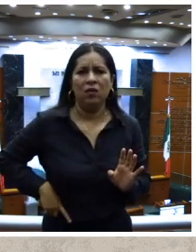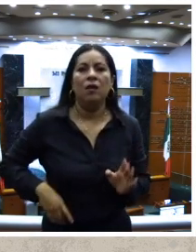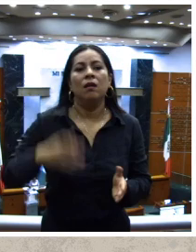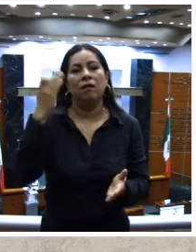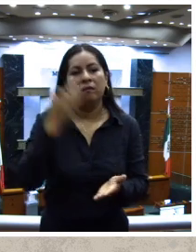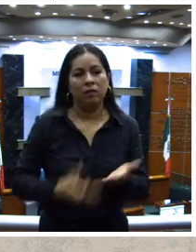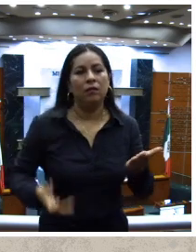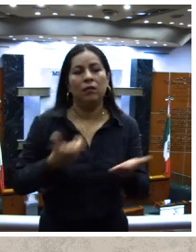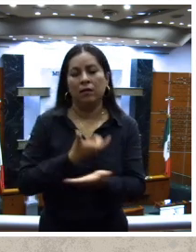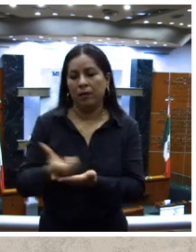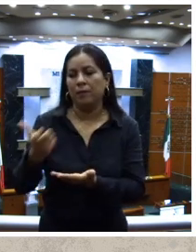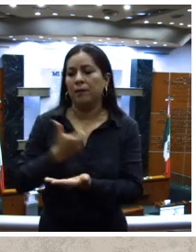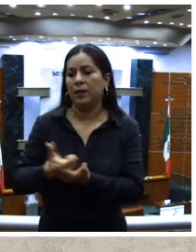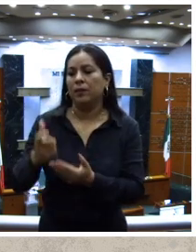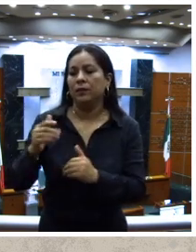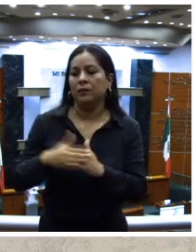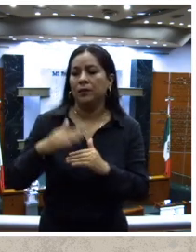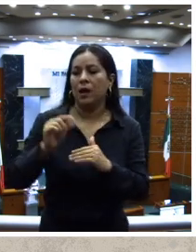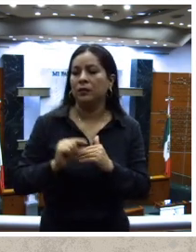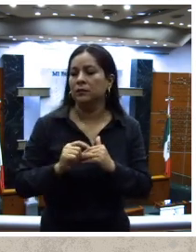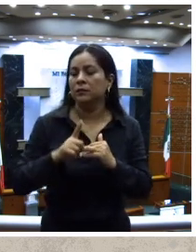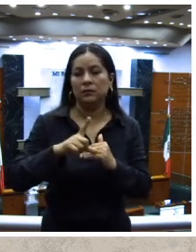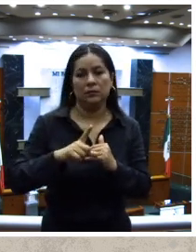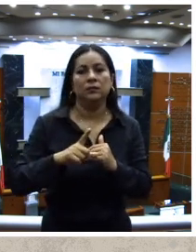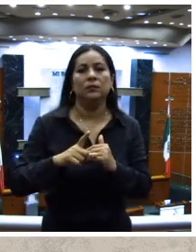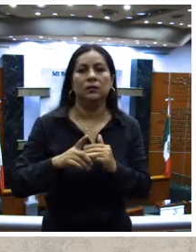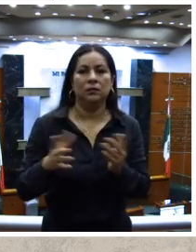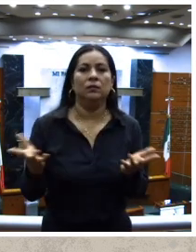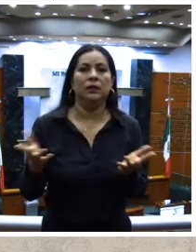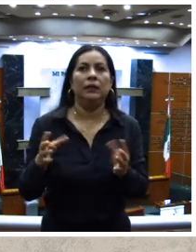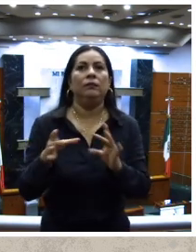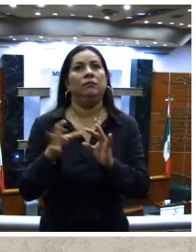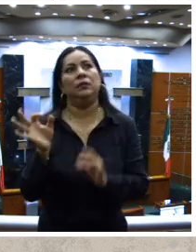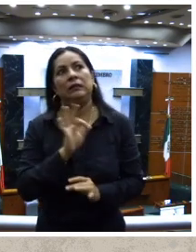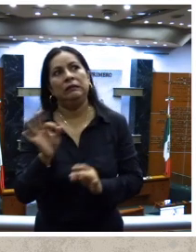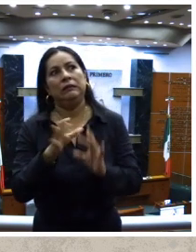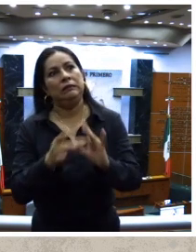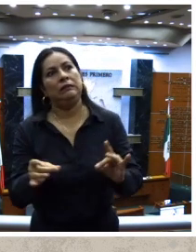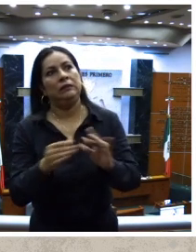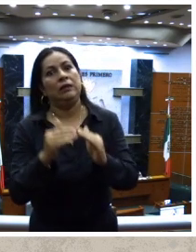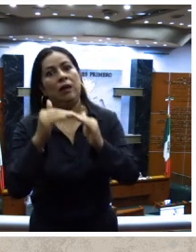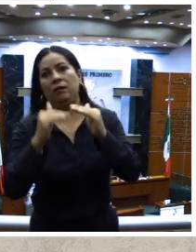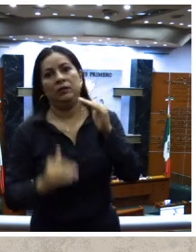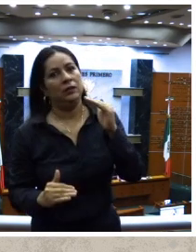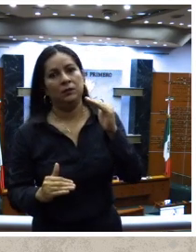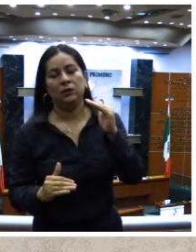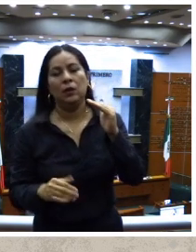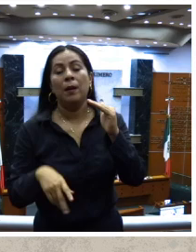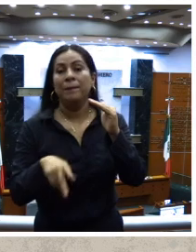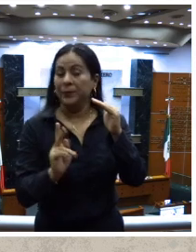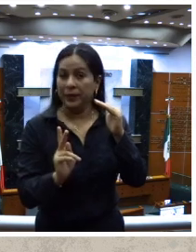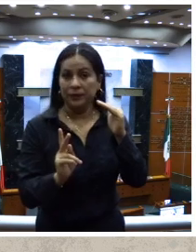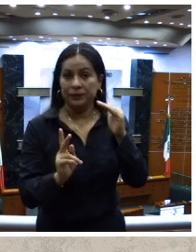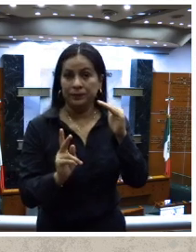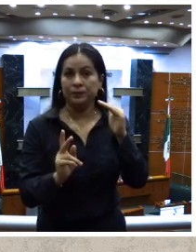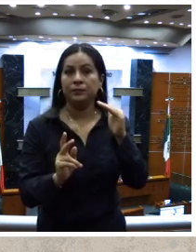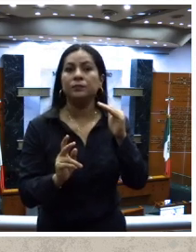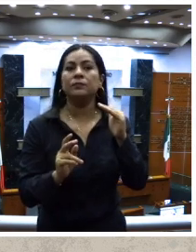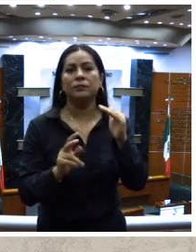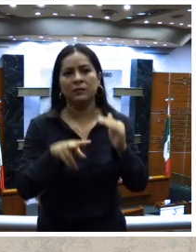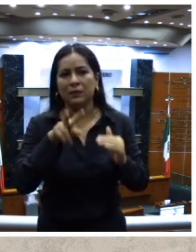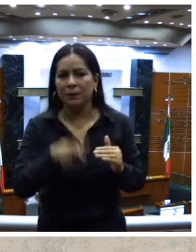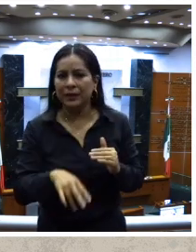y sus montos se ha incrementado a pesar de que se ha tratado de señalar que se ha disminuido. Sin embargo,